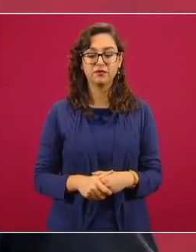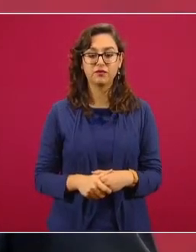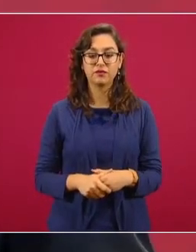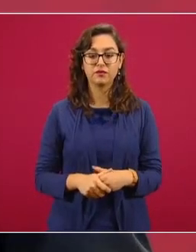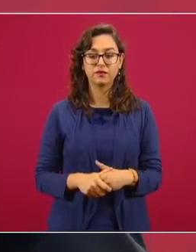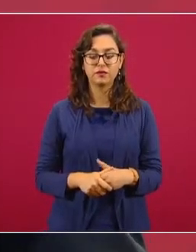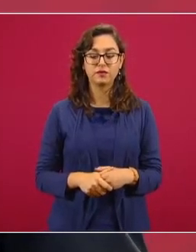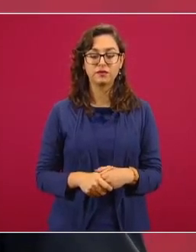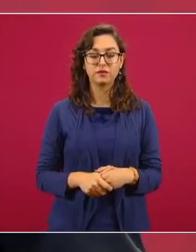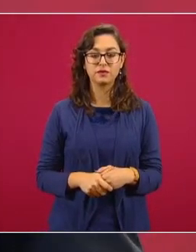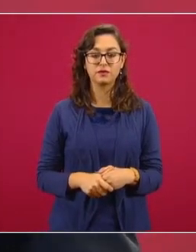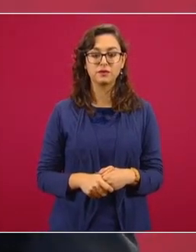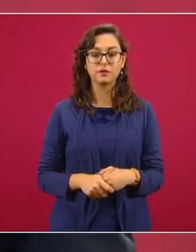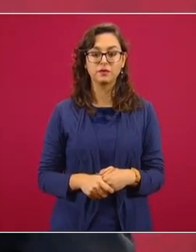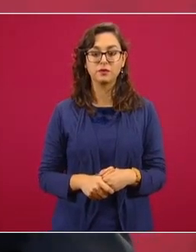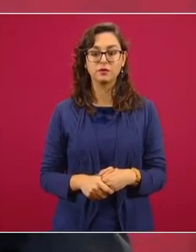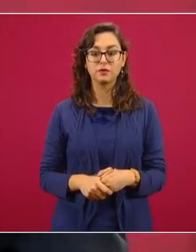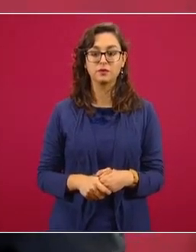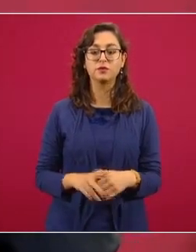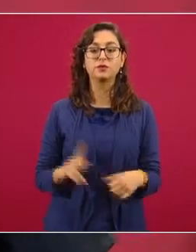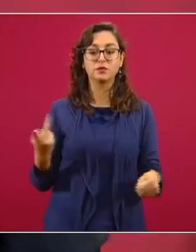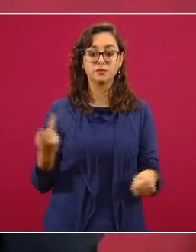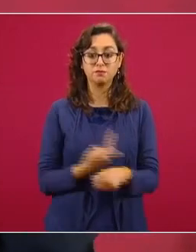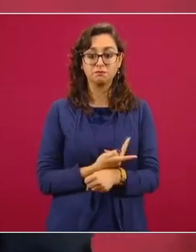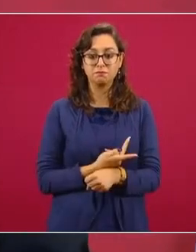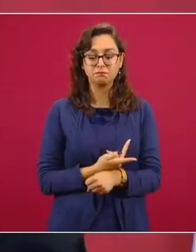Esto llevó a modificaciones a la ley